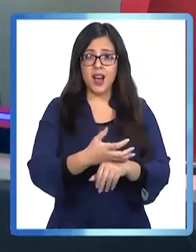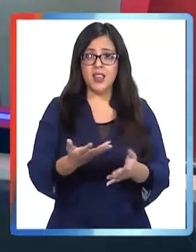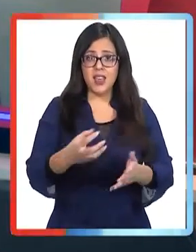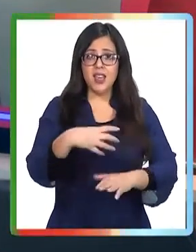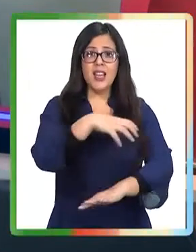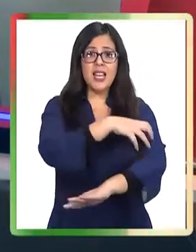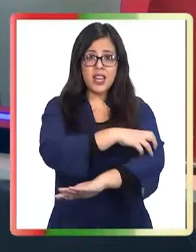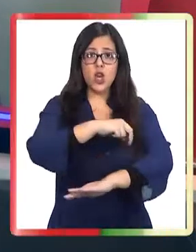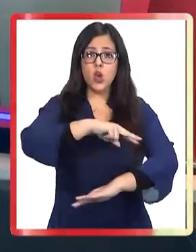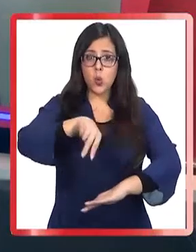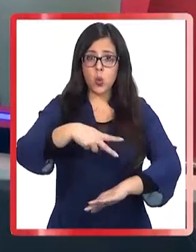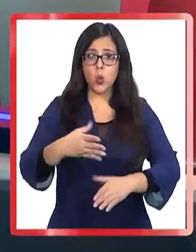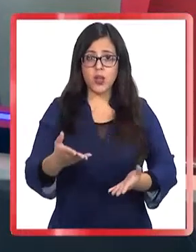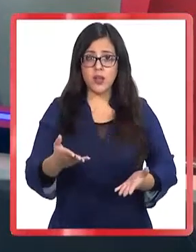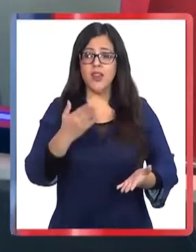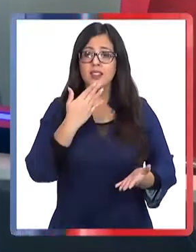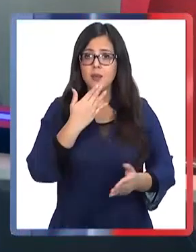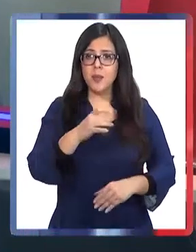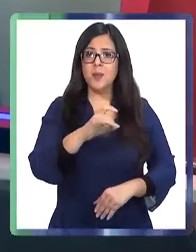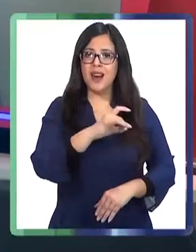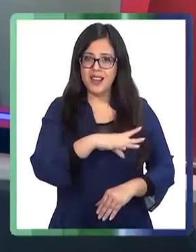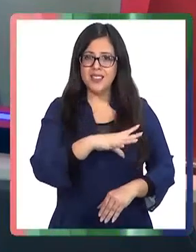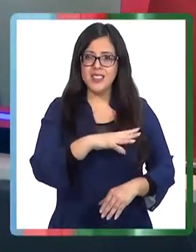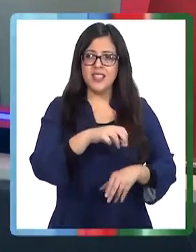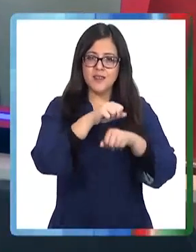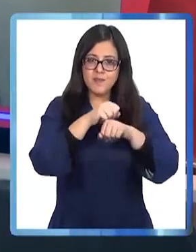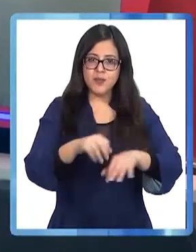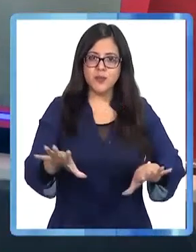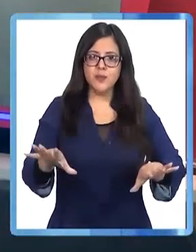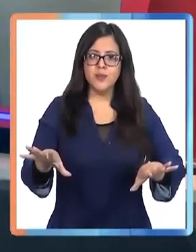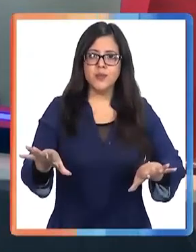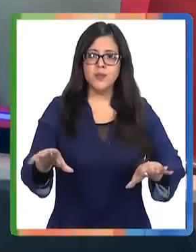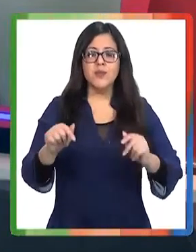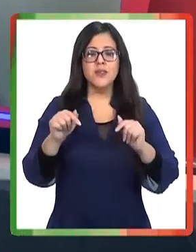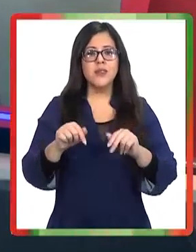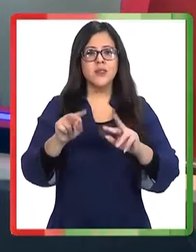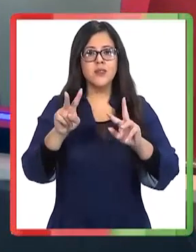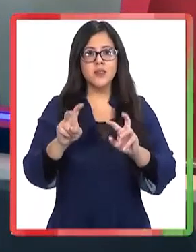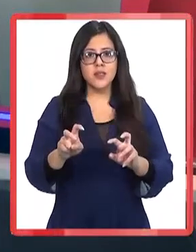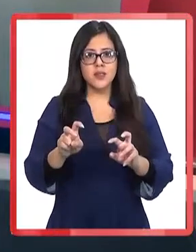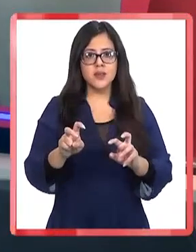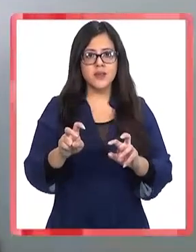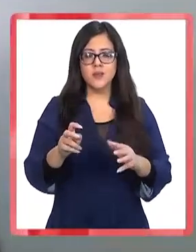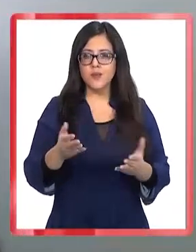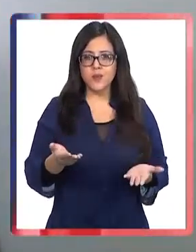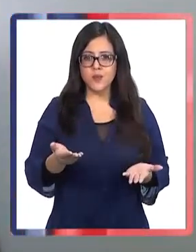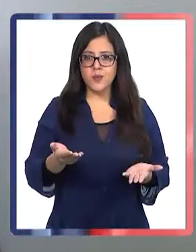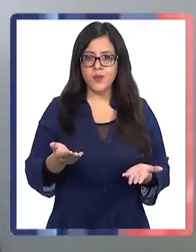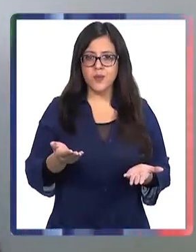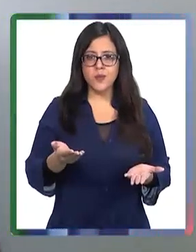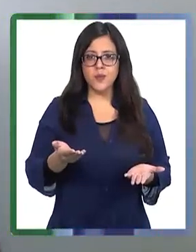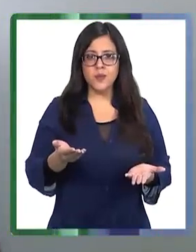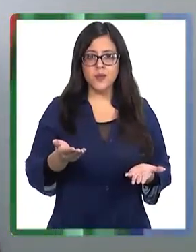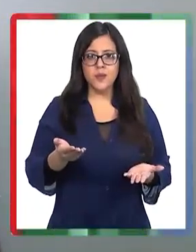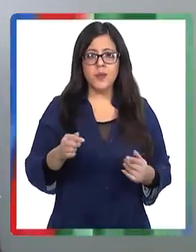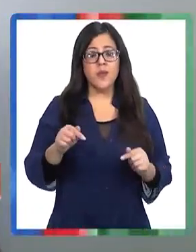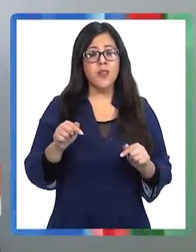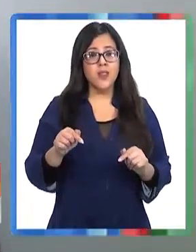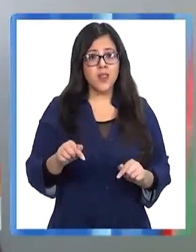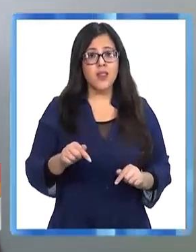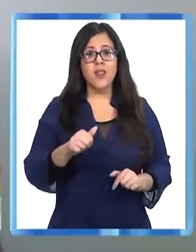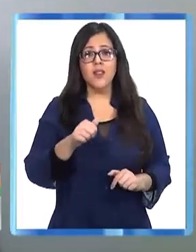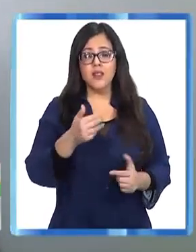en nuestra región prácticamente, y al resto de Chile también se ha expandido. Y en ese sentido creemos que